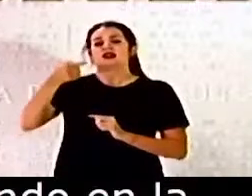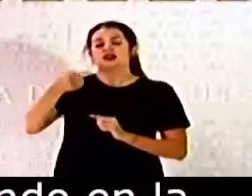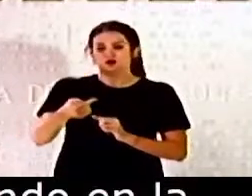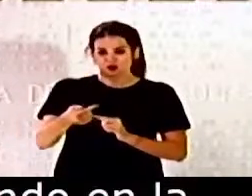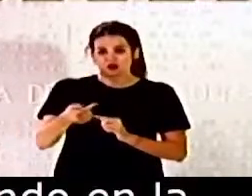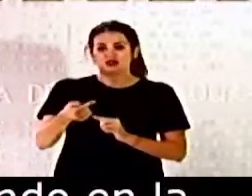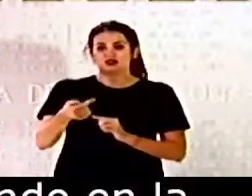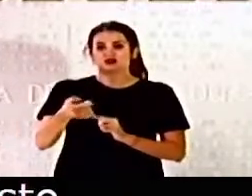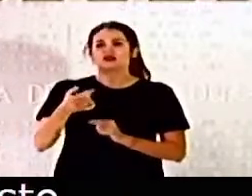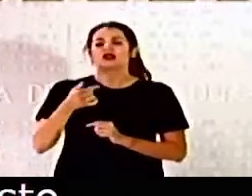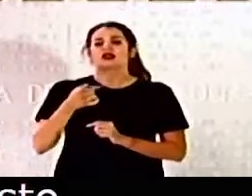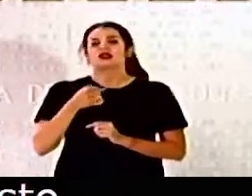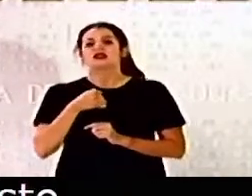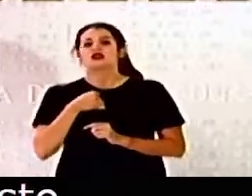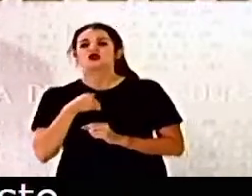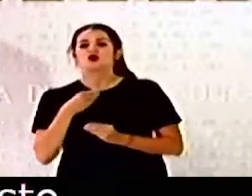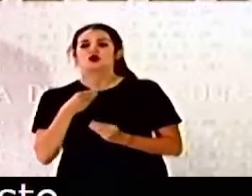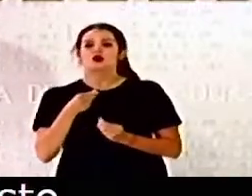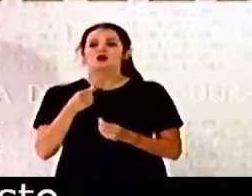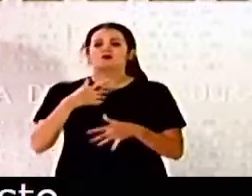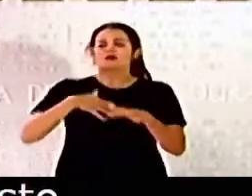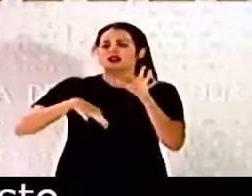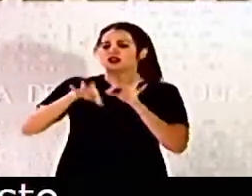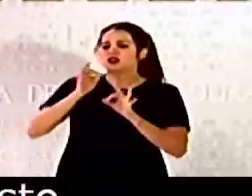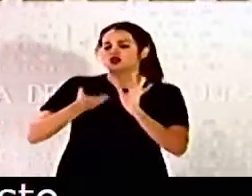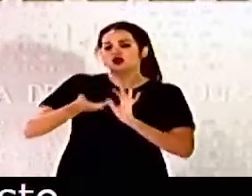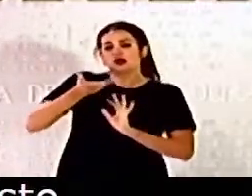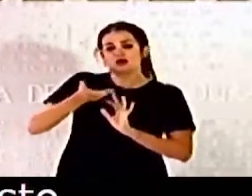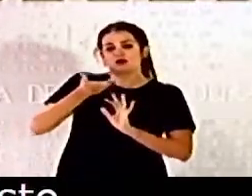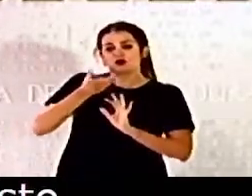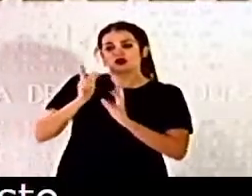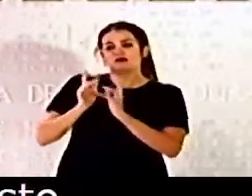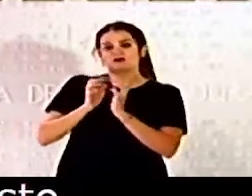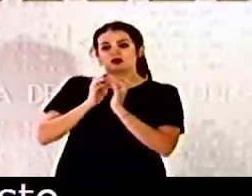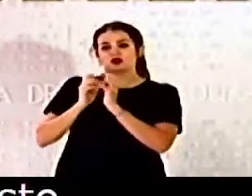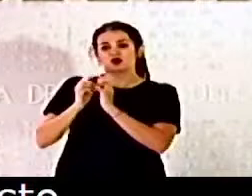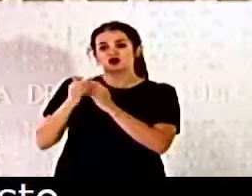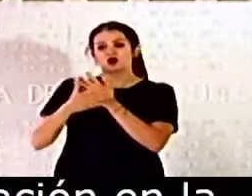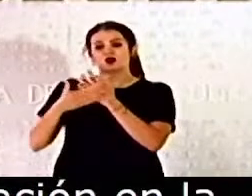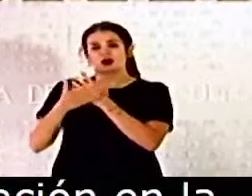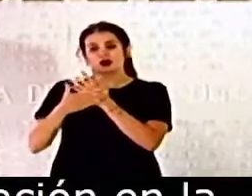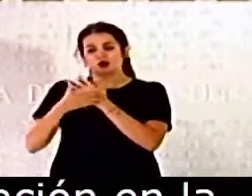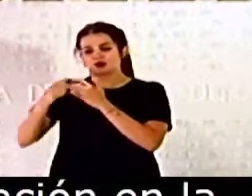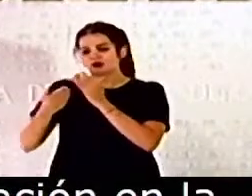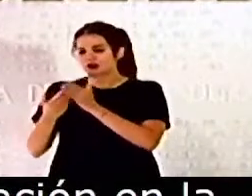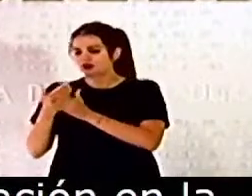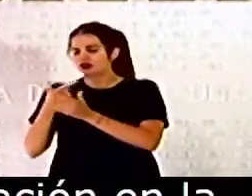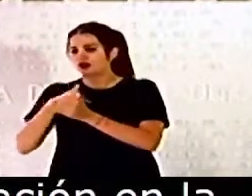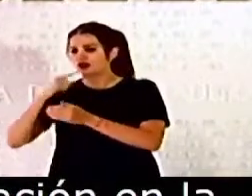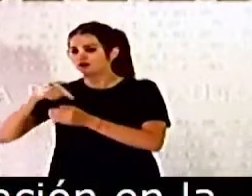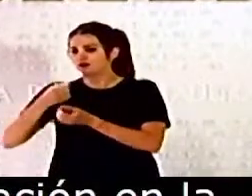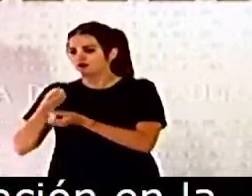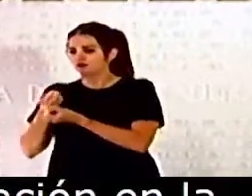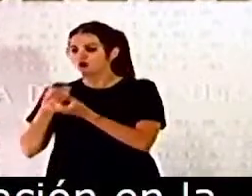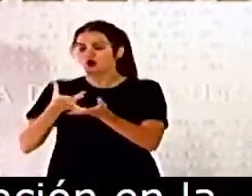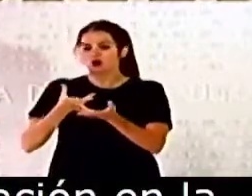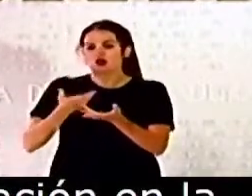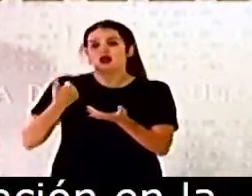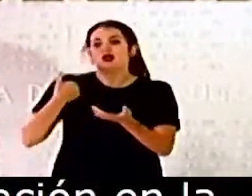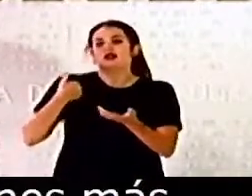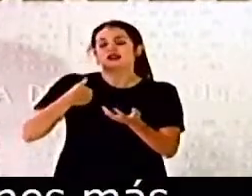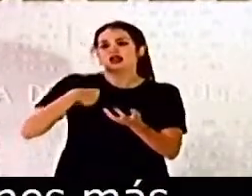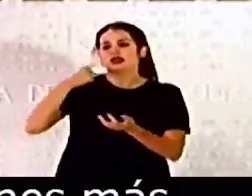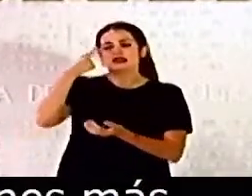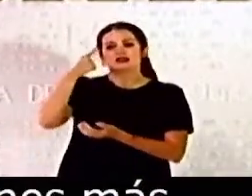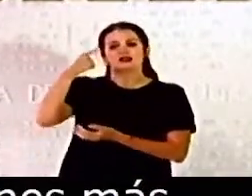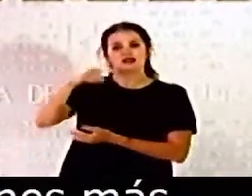Posteriormente les trasladaré las decisiones más importantes del Consejo de Gobierno de esta mañana, aunque me consta que el presidente de la Junta, en